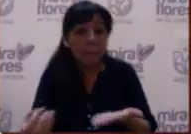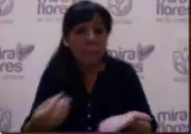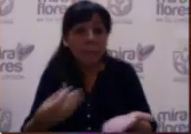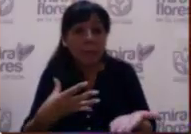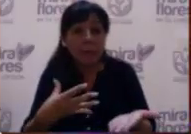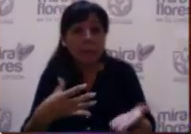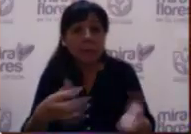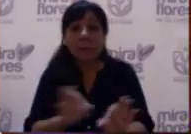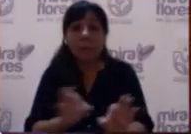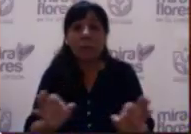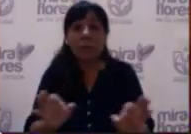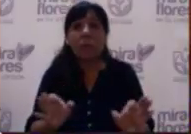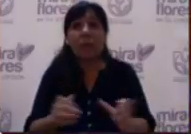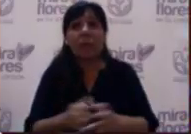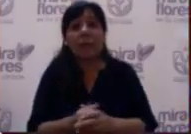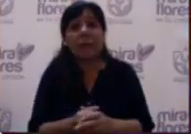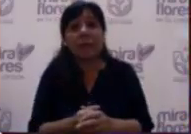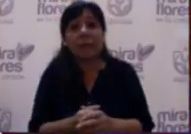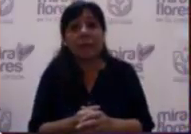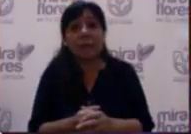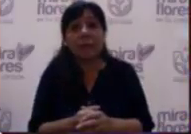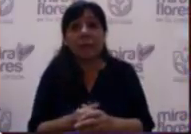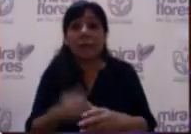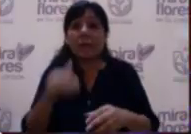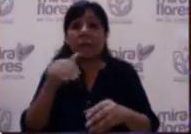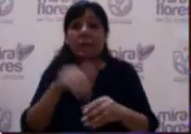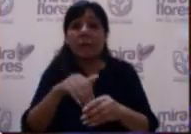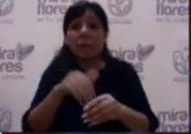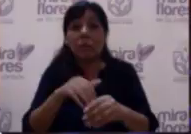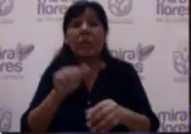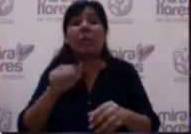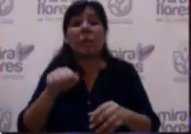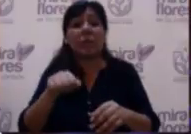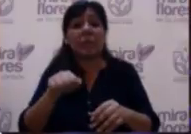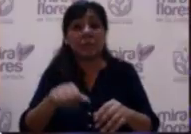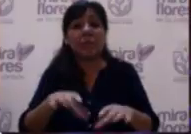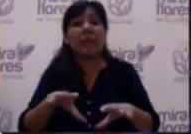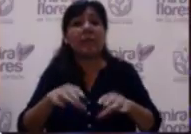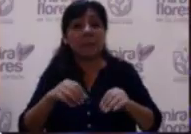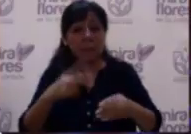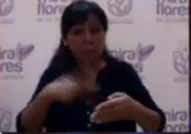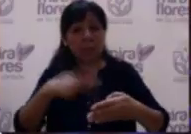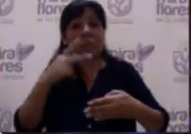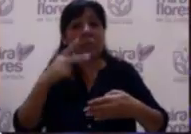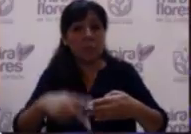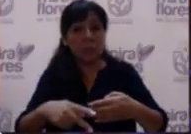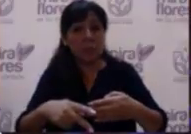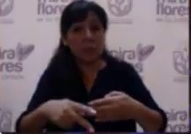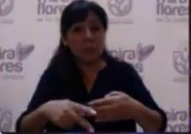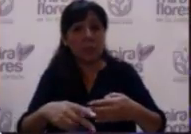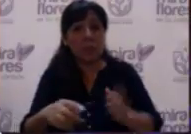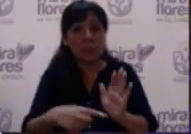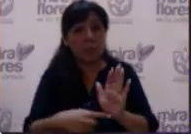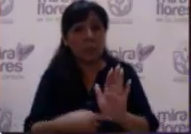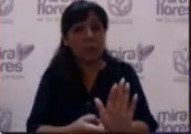Si no tenemos debate, procederemos al voto. Aquellos miembros que estén a favor de aprobar este proyecto, si no se expresaron, señal de